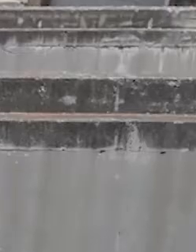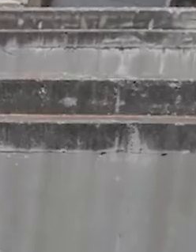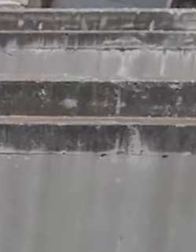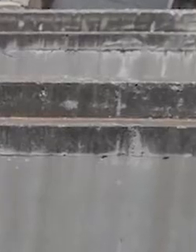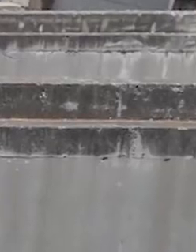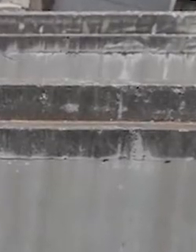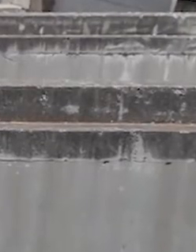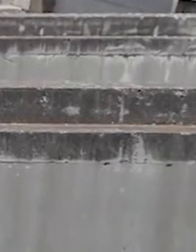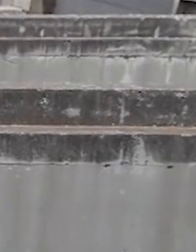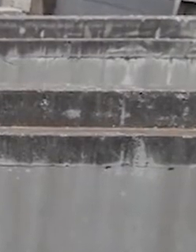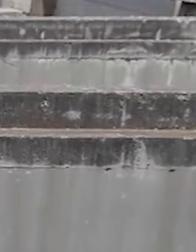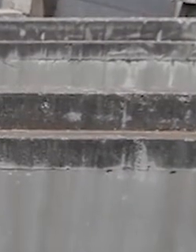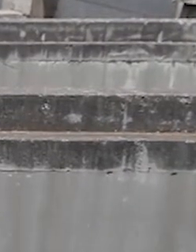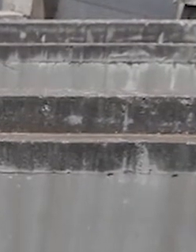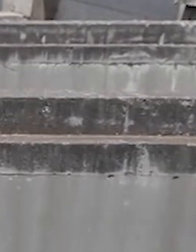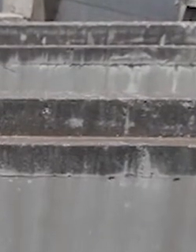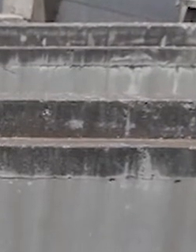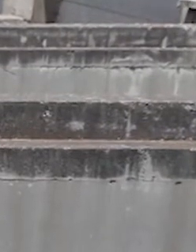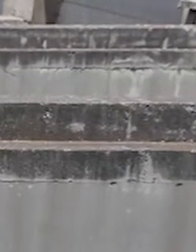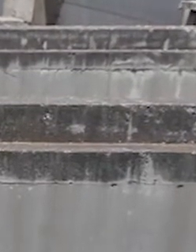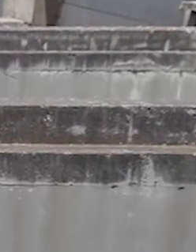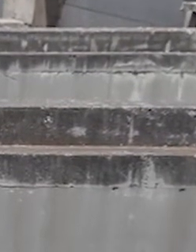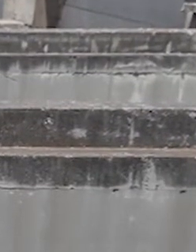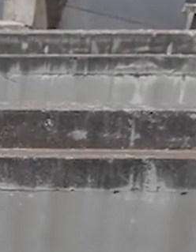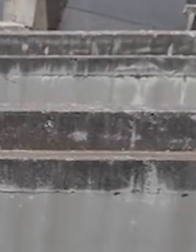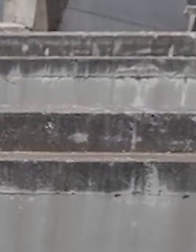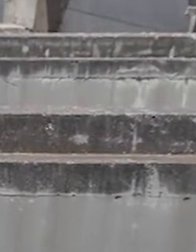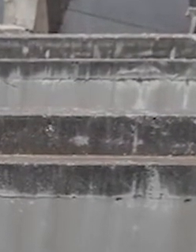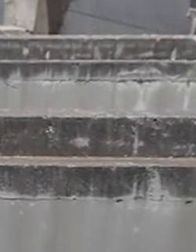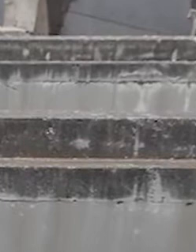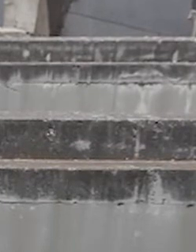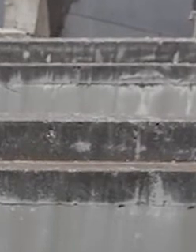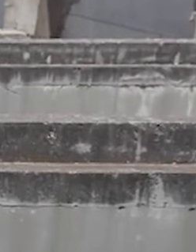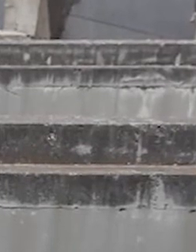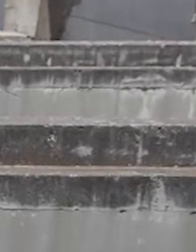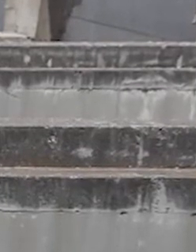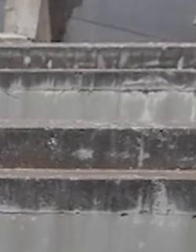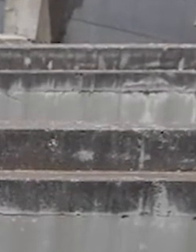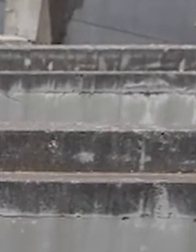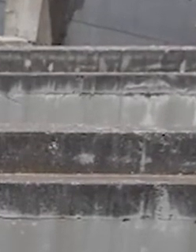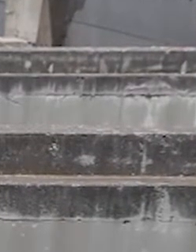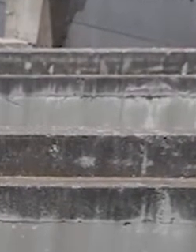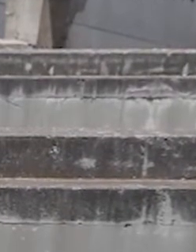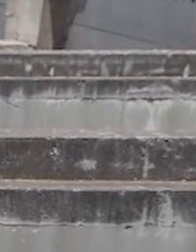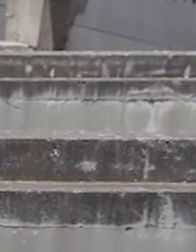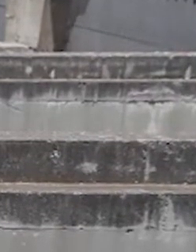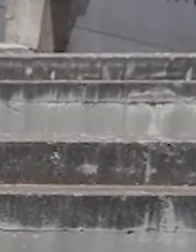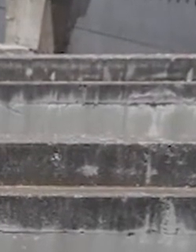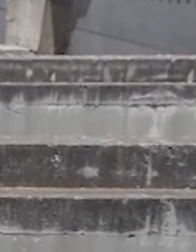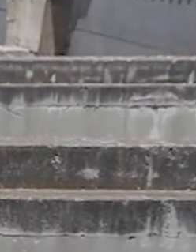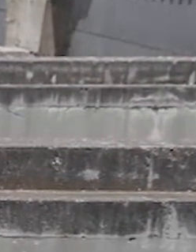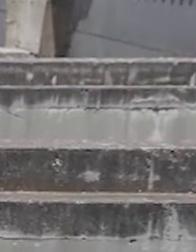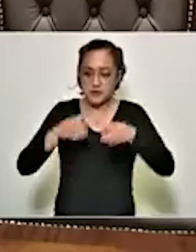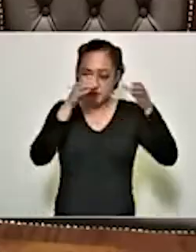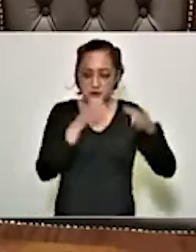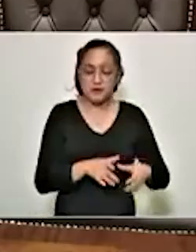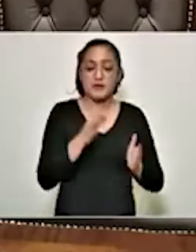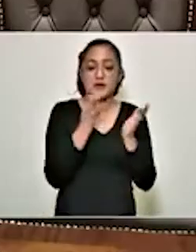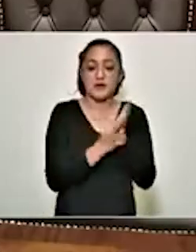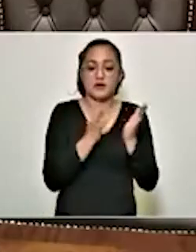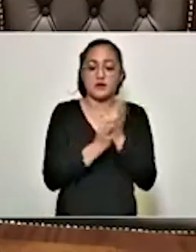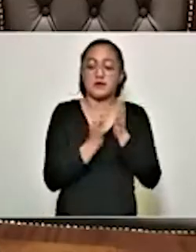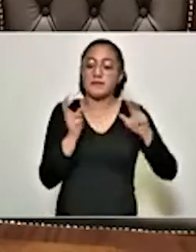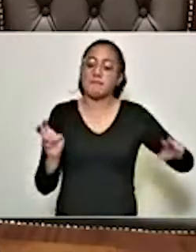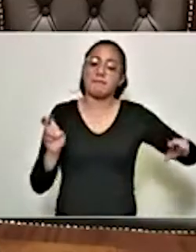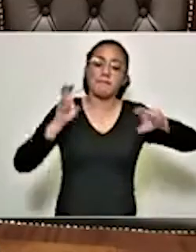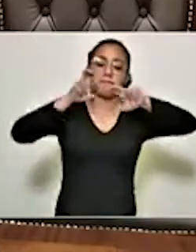peso de la ciclovía que soportan las traves del puente puede significar un riesgo para la población. Las columnas metálicas de la ciclovía están